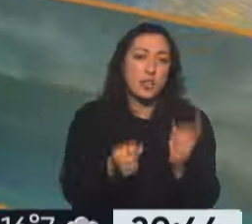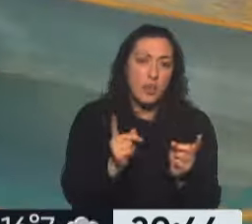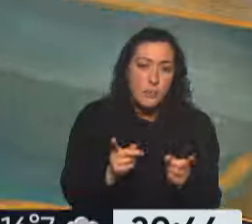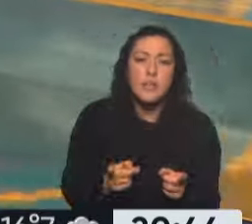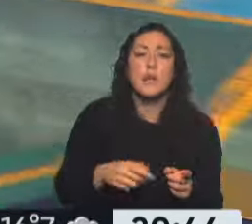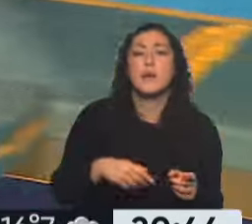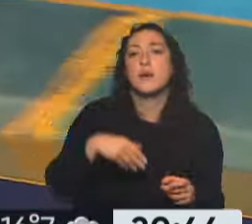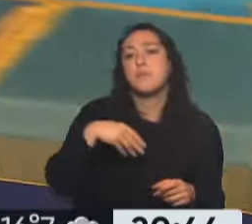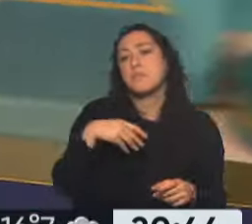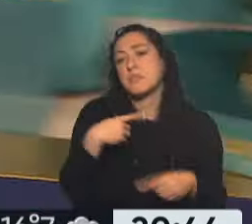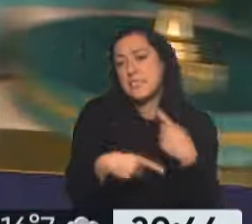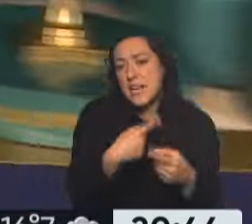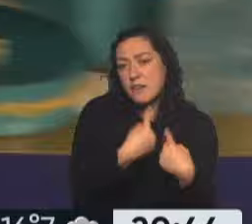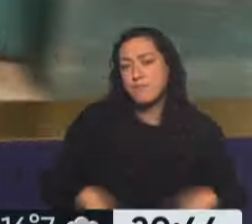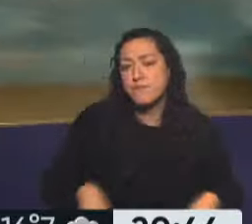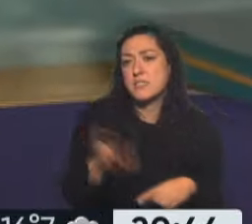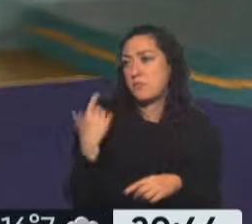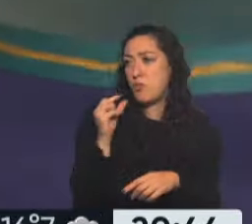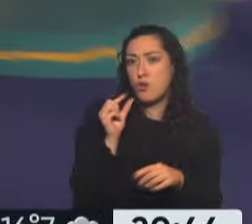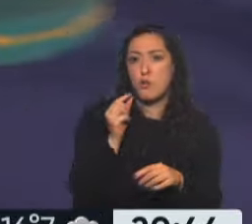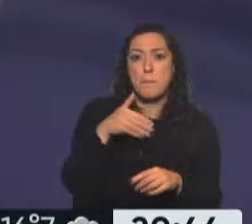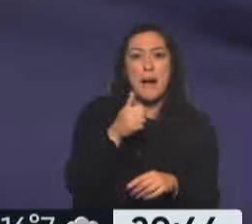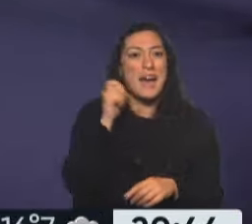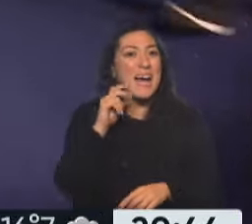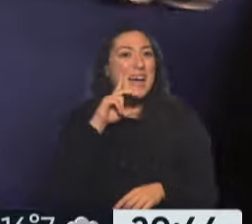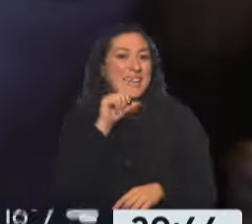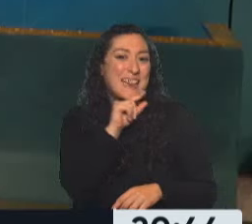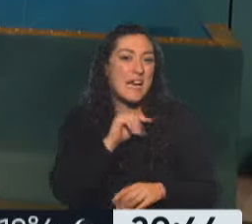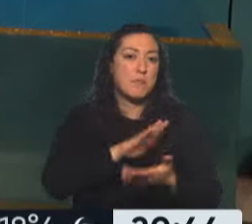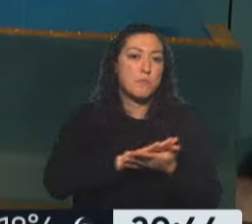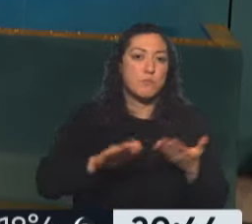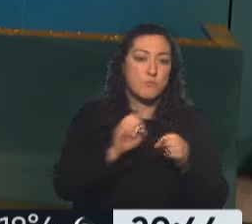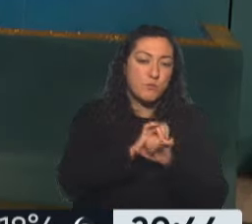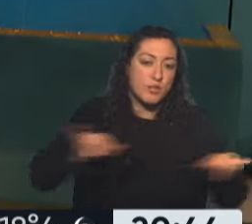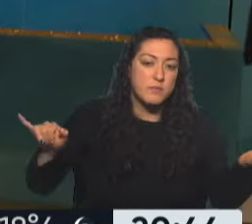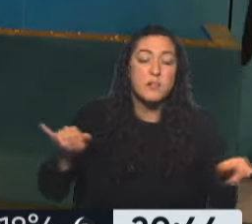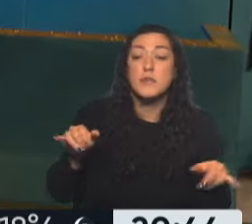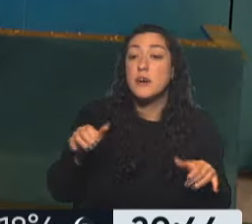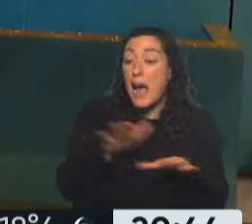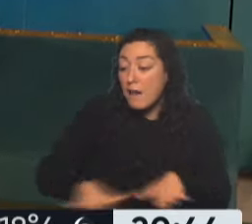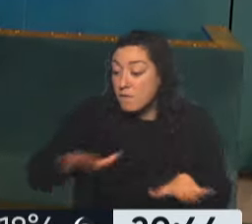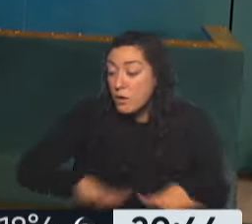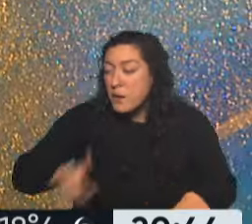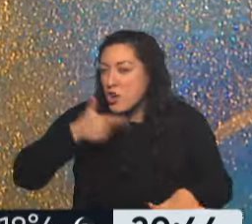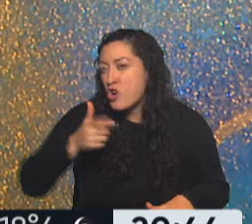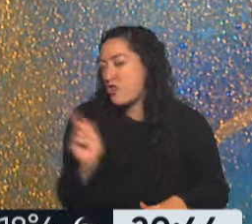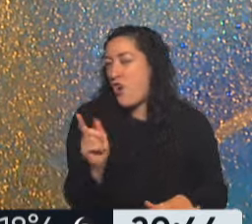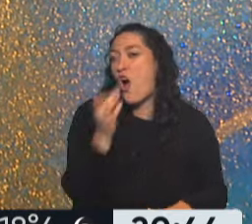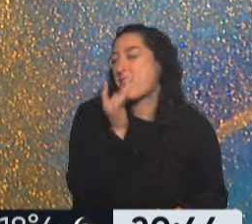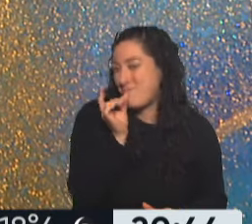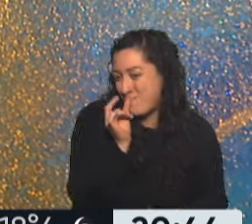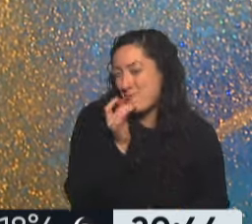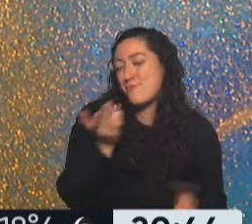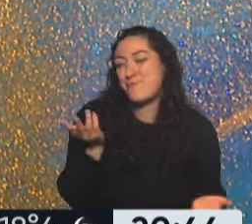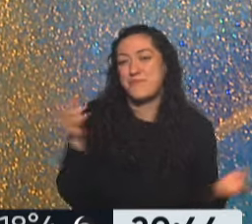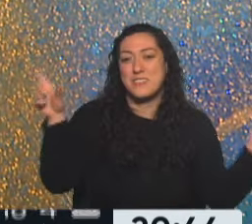lanzar Margarita. Por supuesto que todo pasa por aquí, por la alfombra azul, no es roja, es todo lo que tiene que ver con la fiesta, la gran fiesta de la televisión